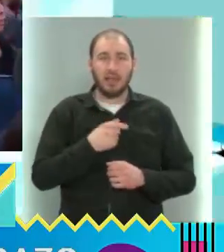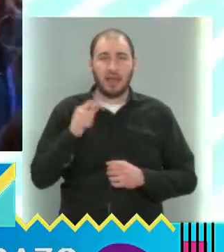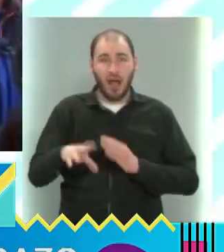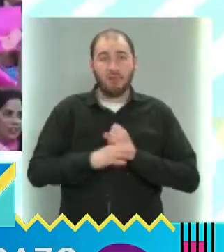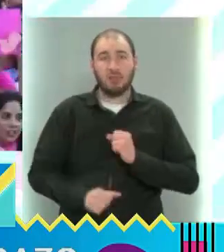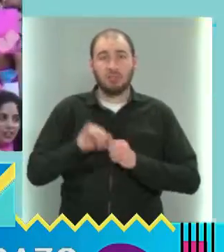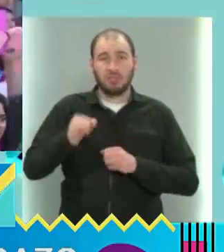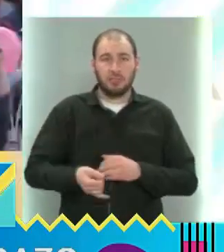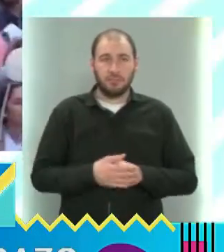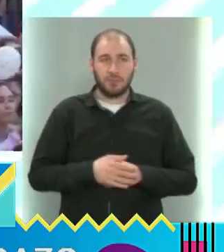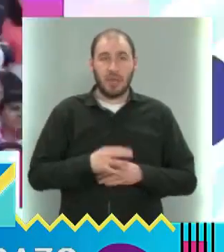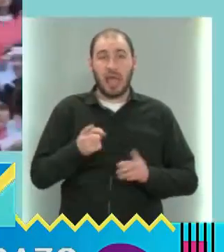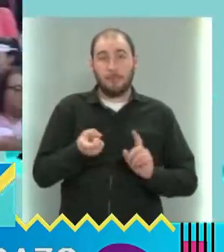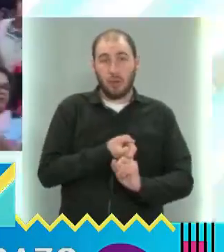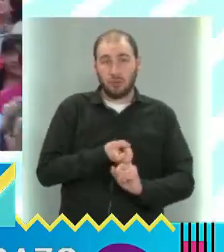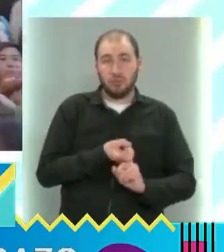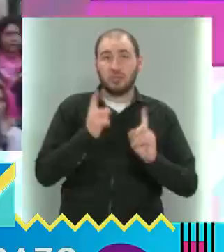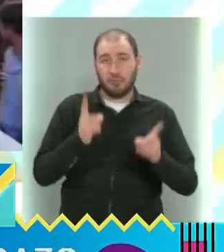que aborte, el marido,